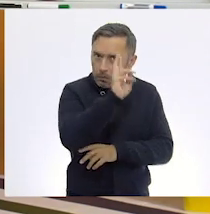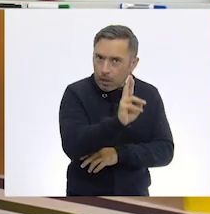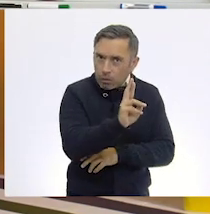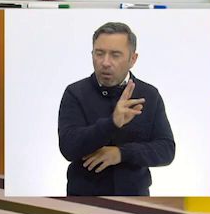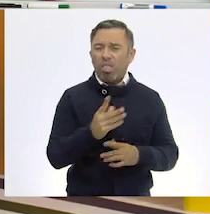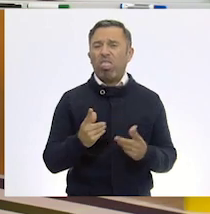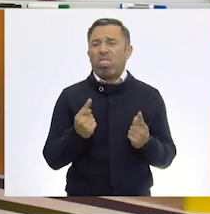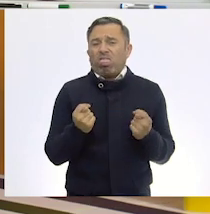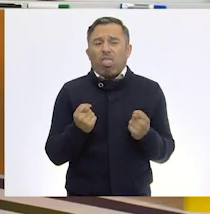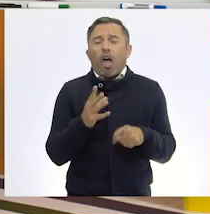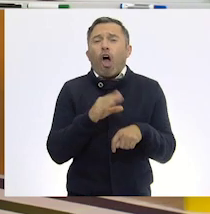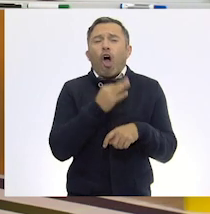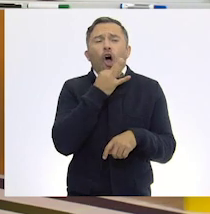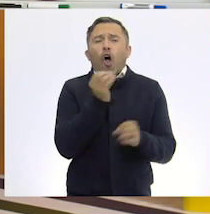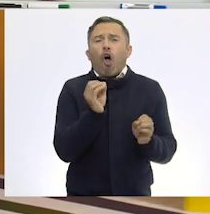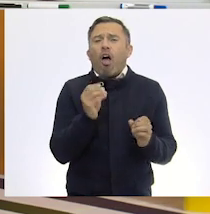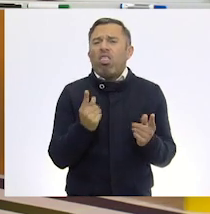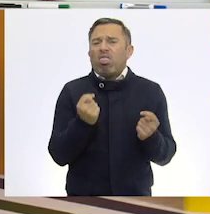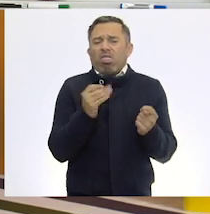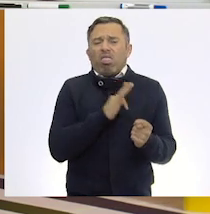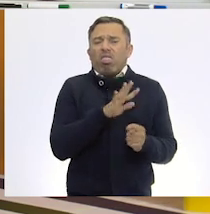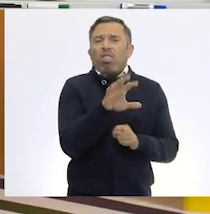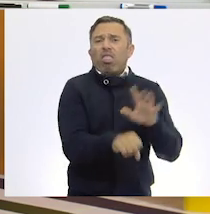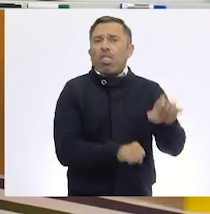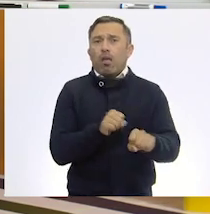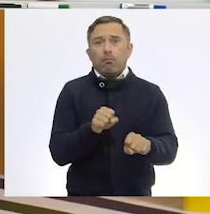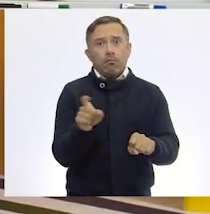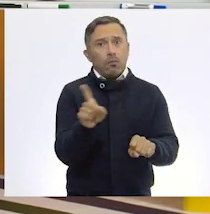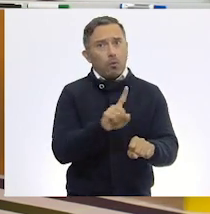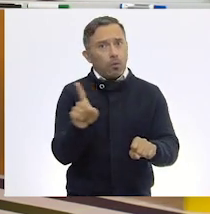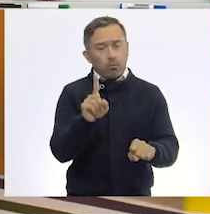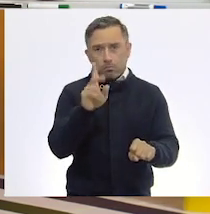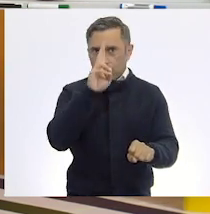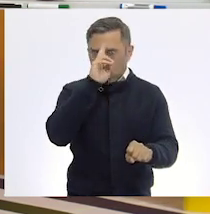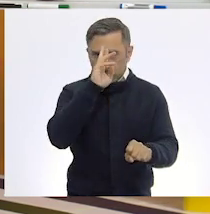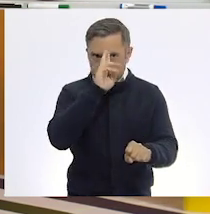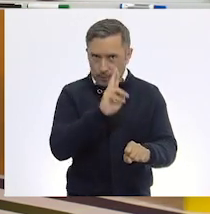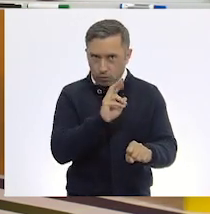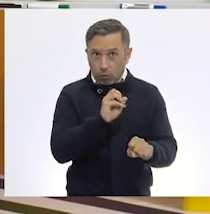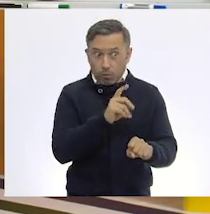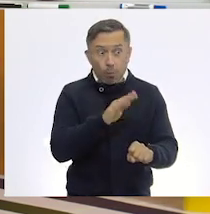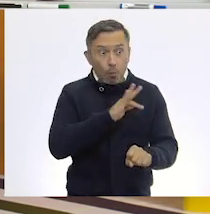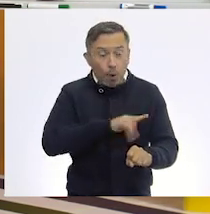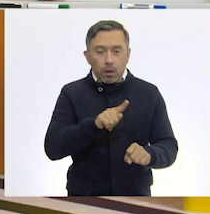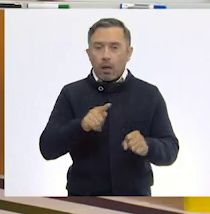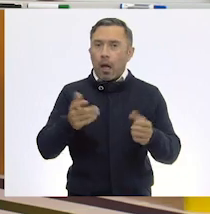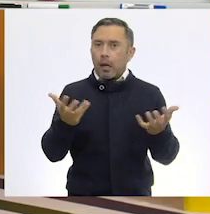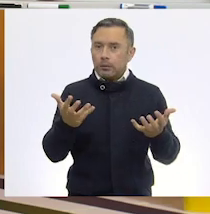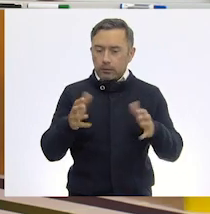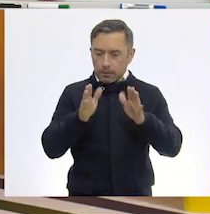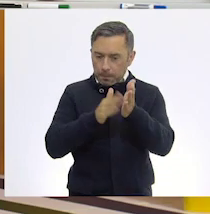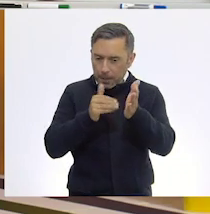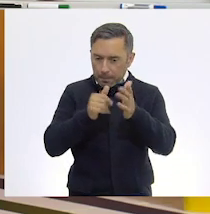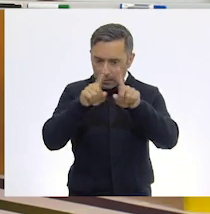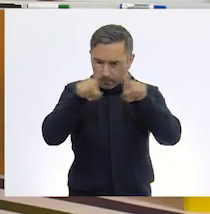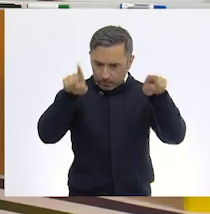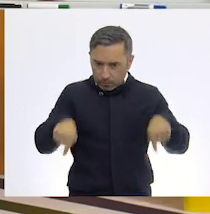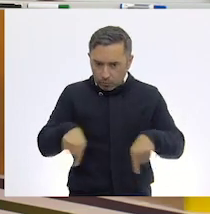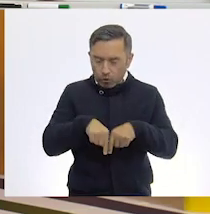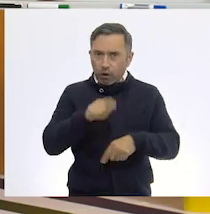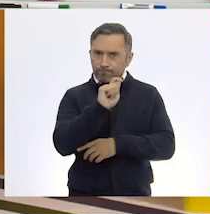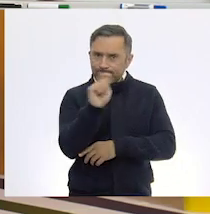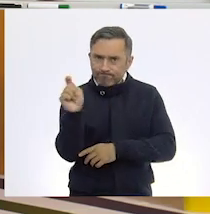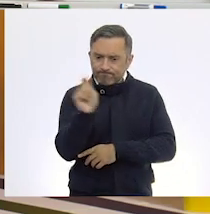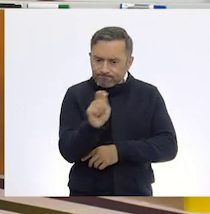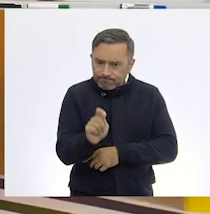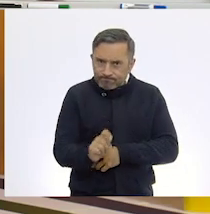Si fuera necesario, lo escribirían en un cartel y lo colocarían en un lugar visible en donde todas y todos